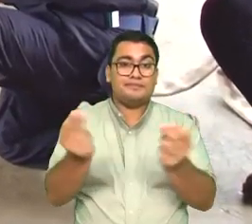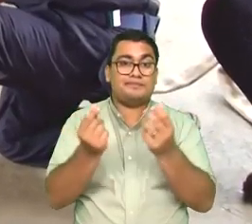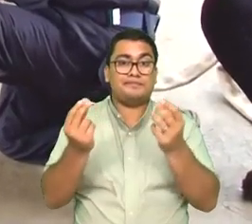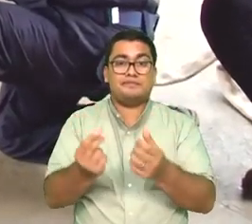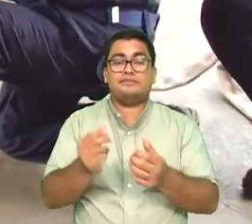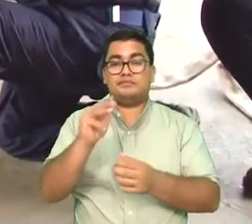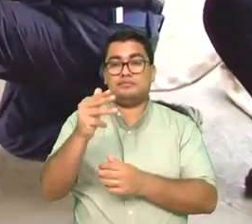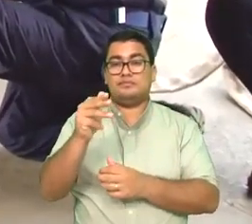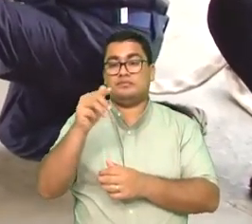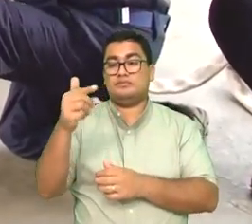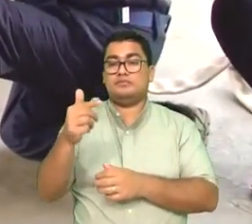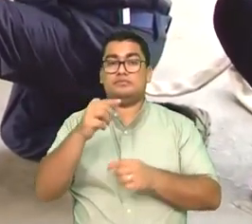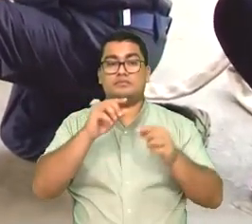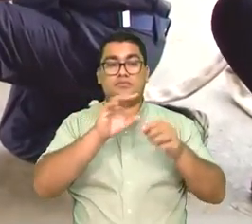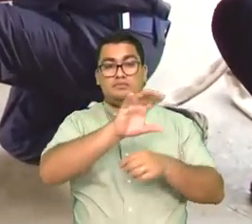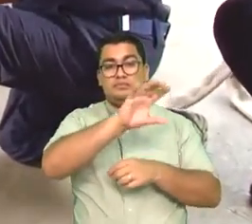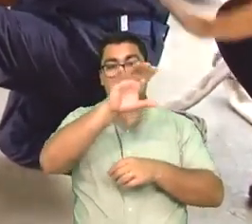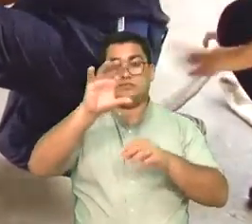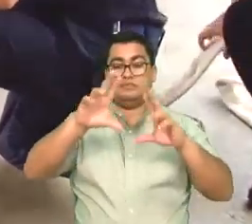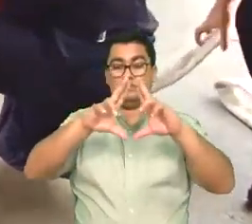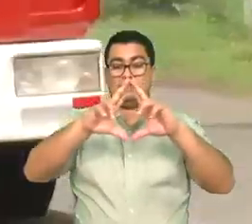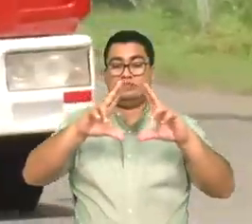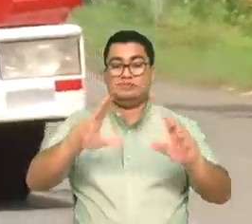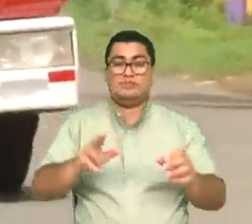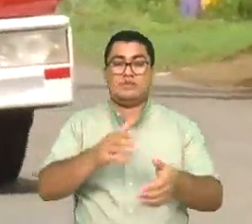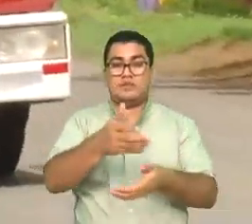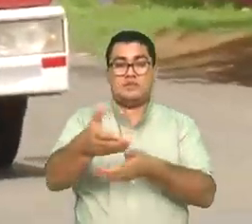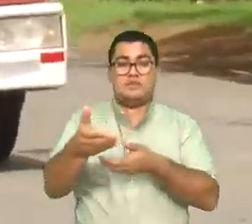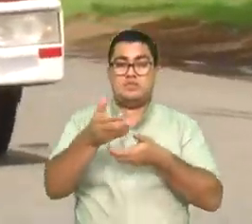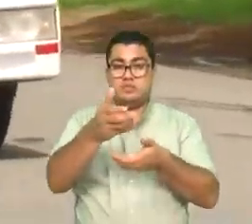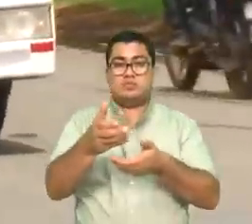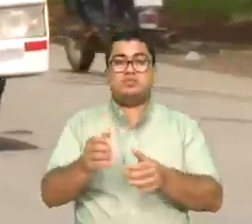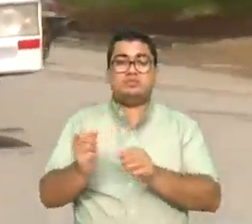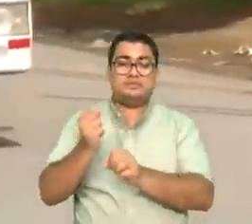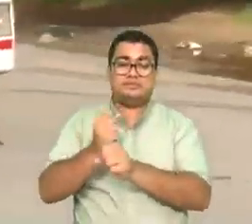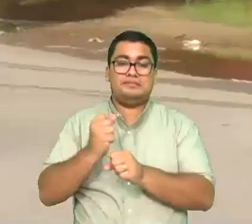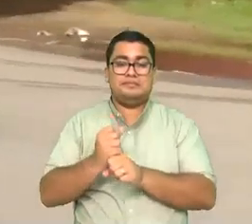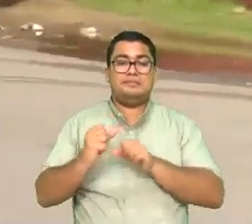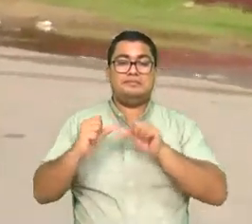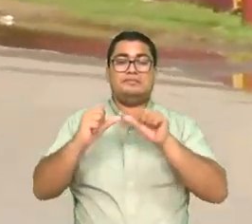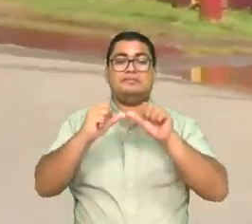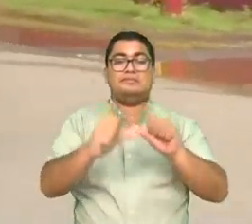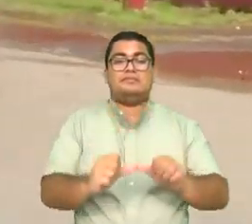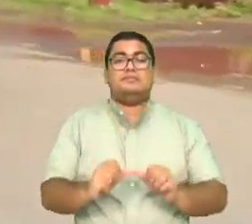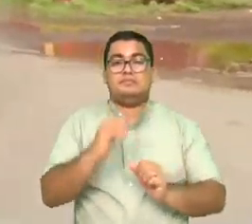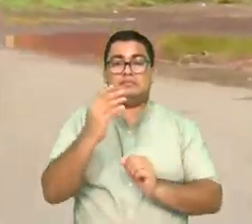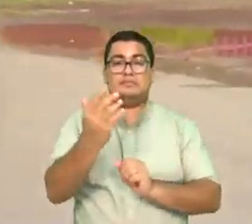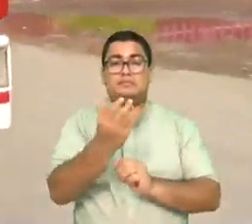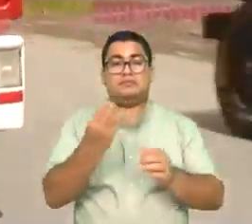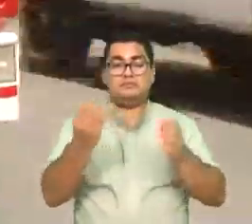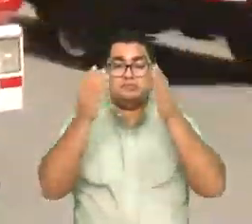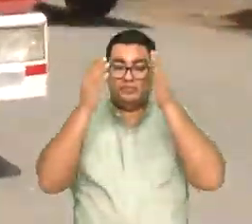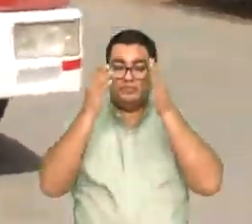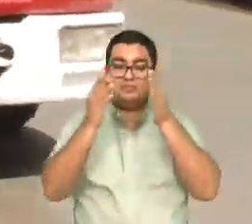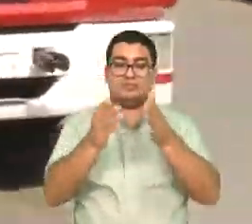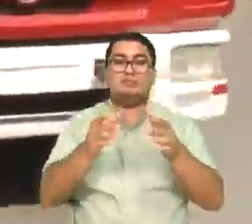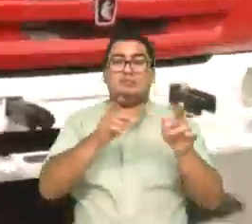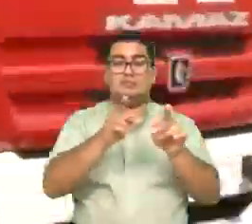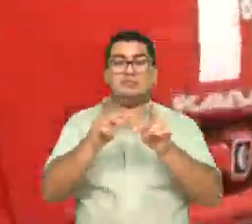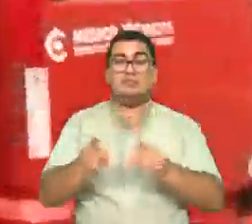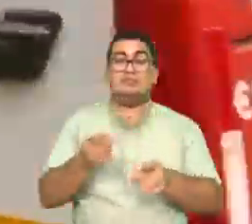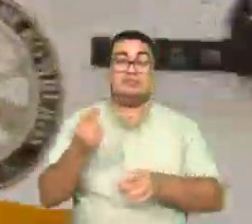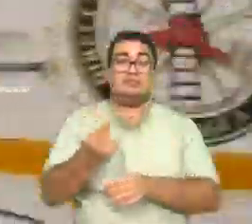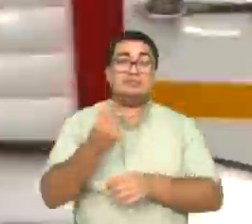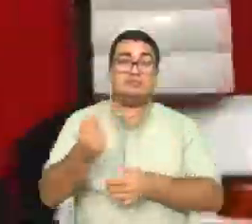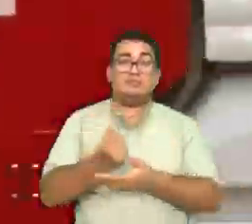sus 97 estaciones bomberiles, los bomberos unificados continuarán brindando todos los servicios a la población en la atención de